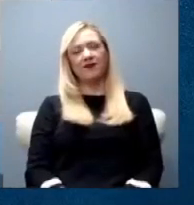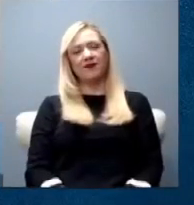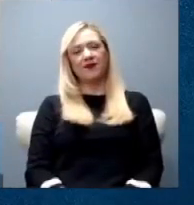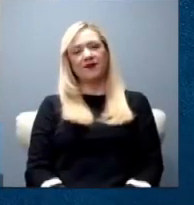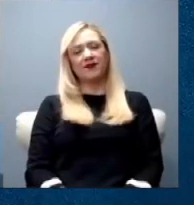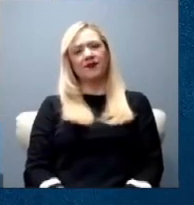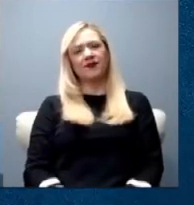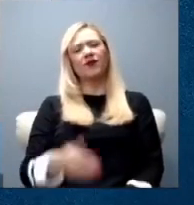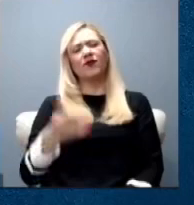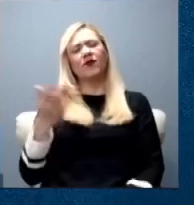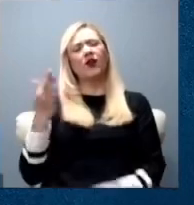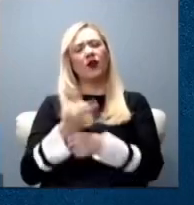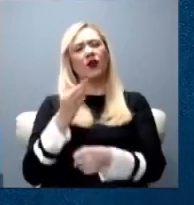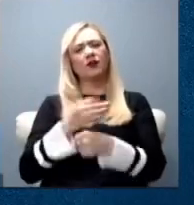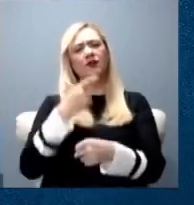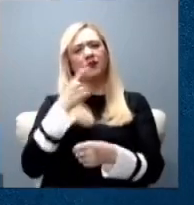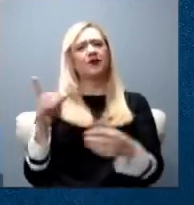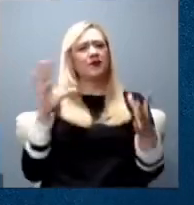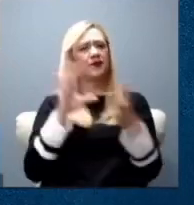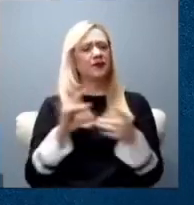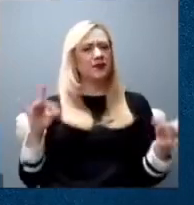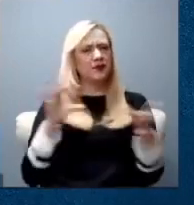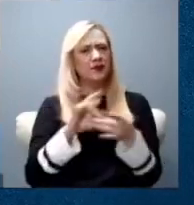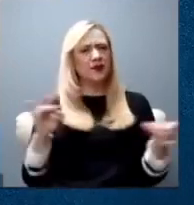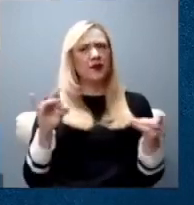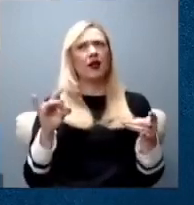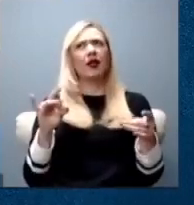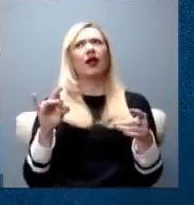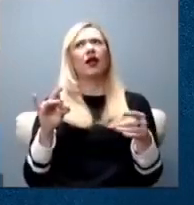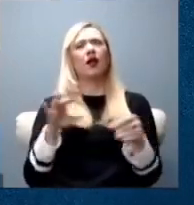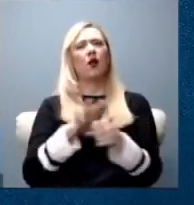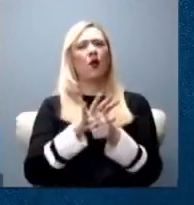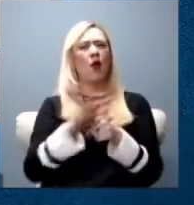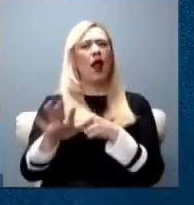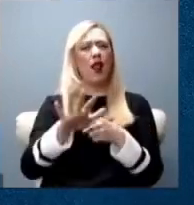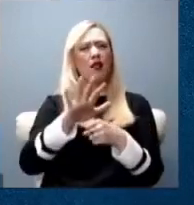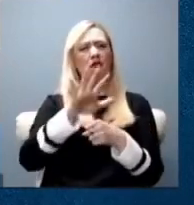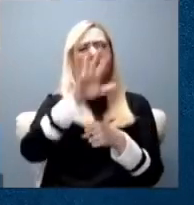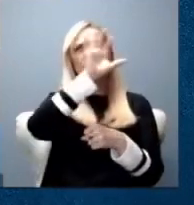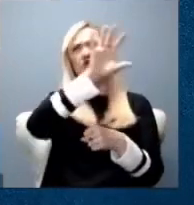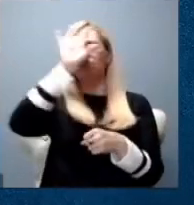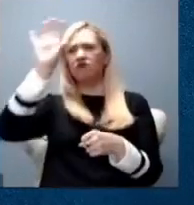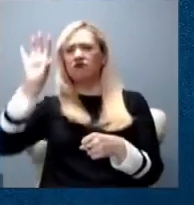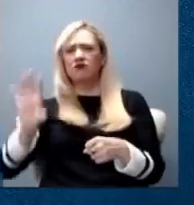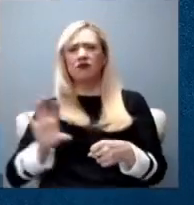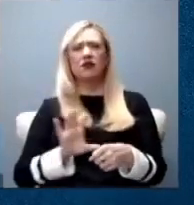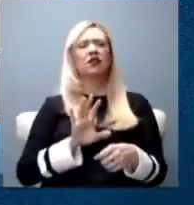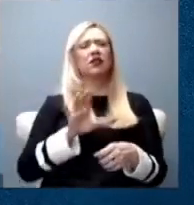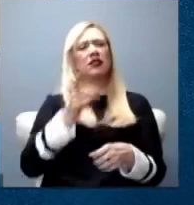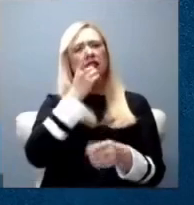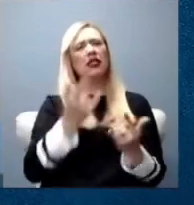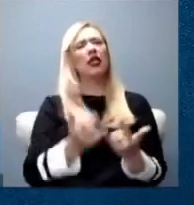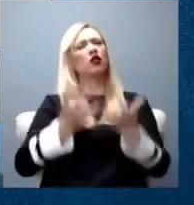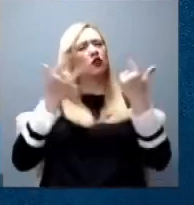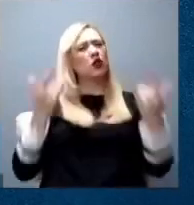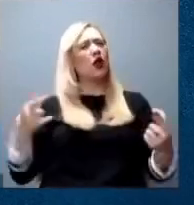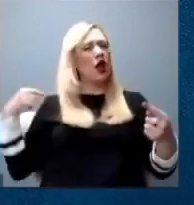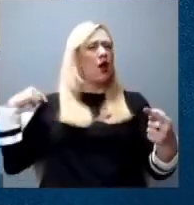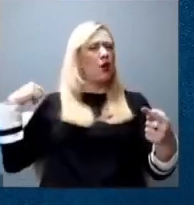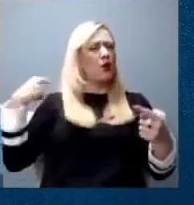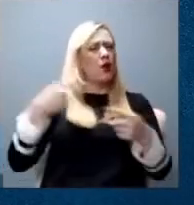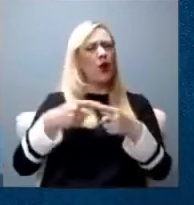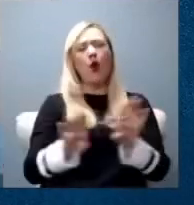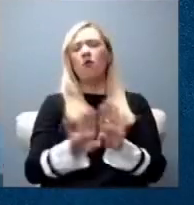Joaquín, ya mencionaba cuáles son estos sistemas, Marcia. ¿Nos puedes platicar un poco más sobre el contexto histórico en el que surge cada uno de los